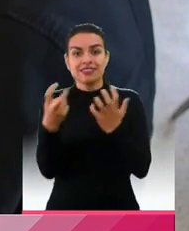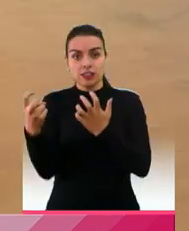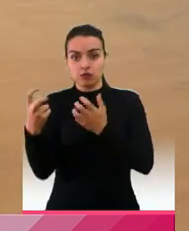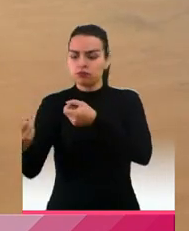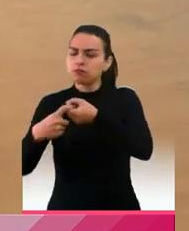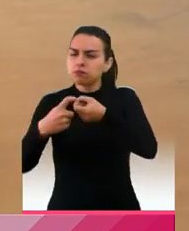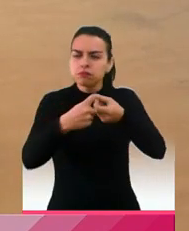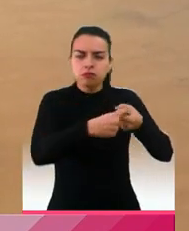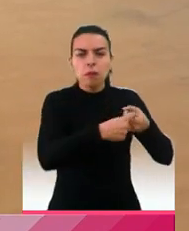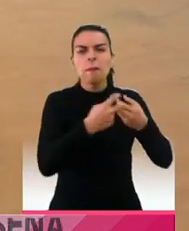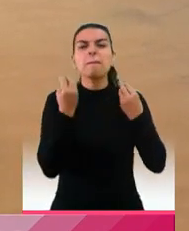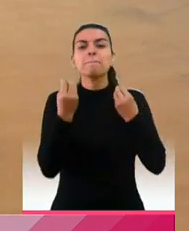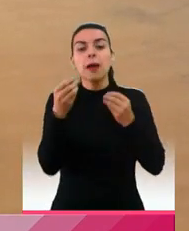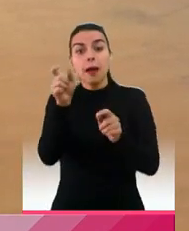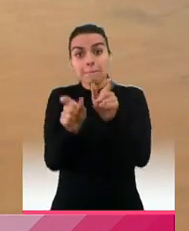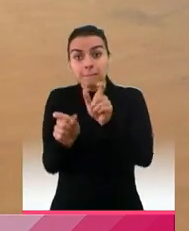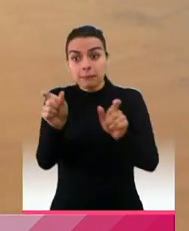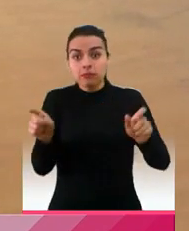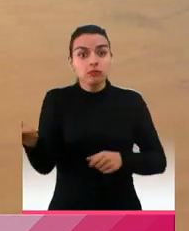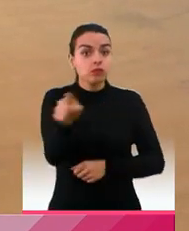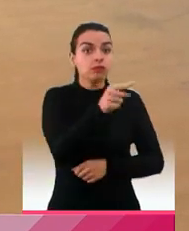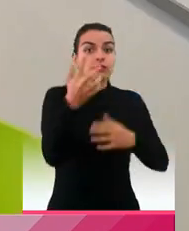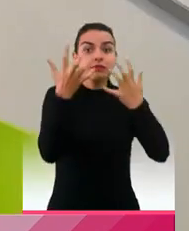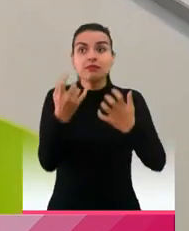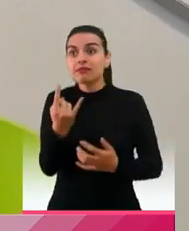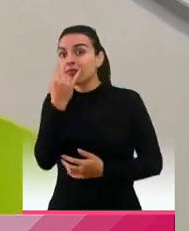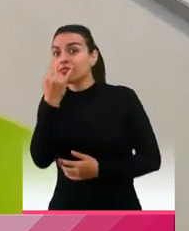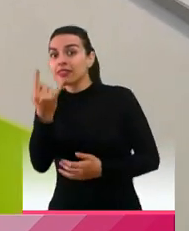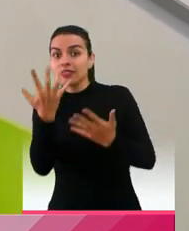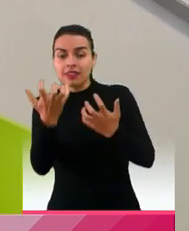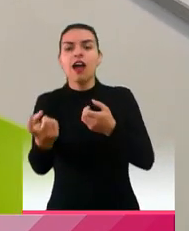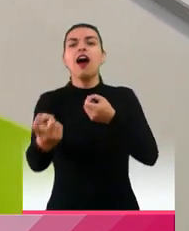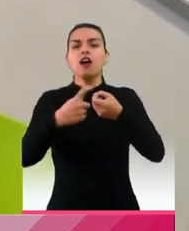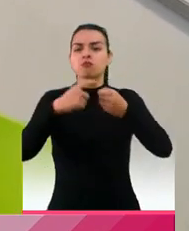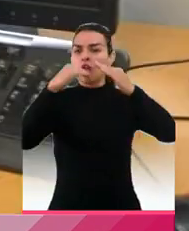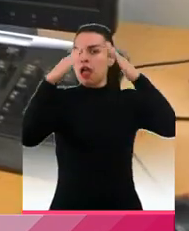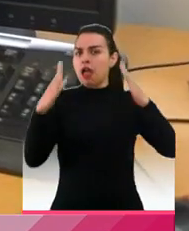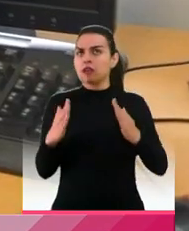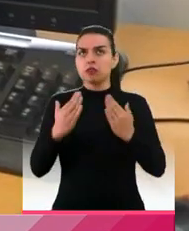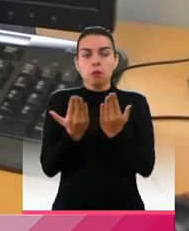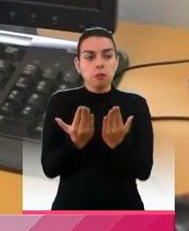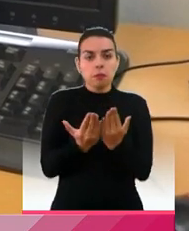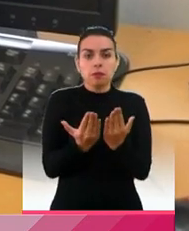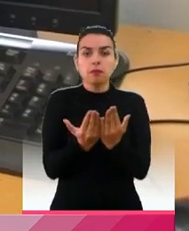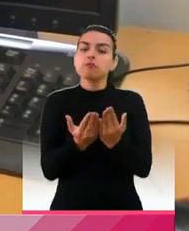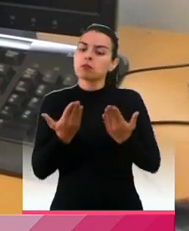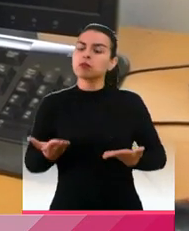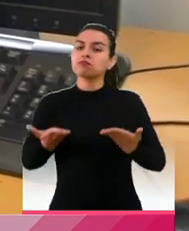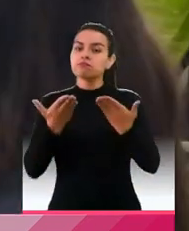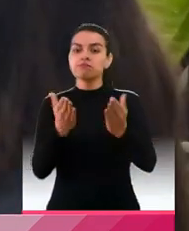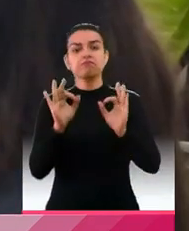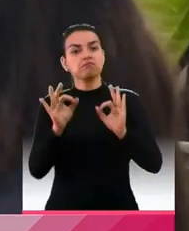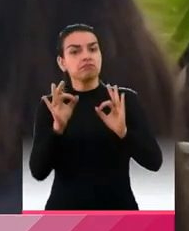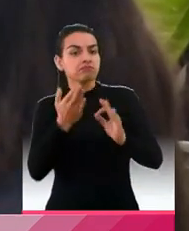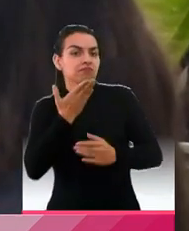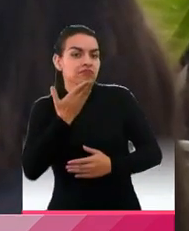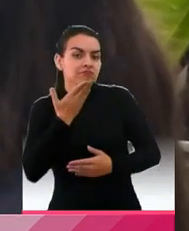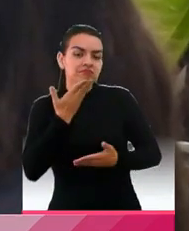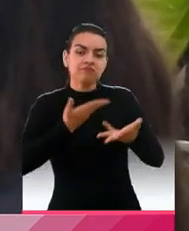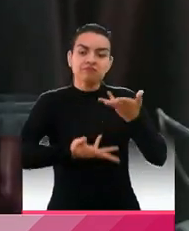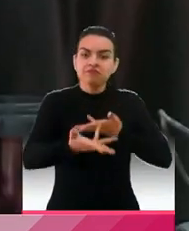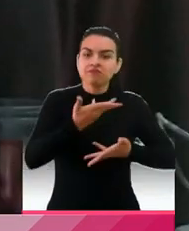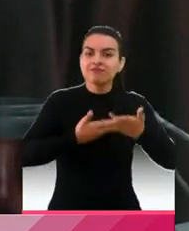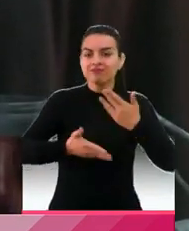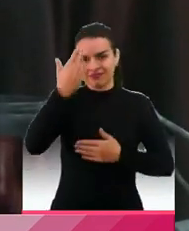ciudadanos puedan estudiar desde su hogar garantizando una experiencia de aprendizaje más amigable y novedosa con la inteligencia